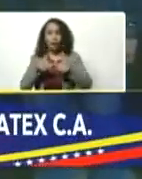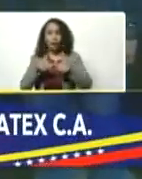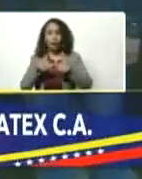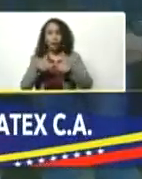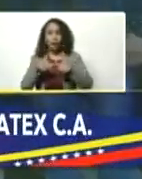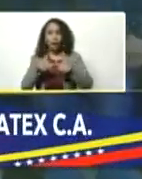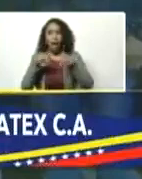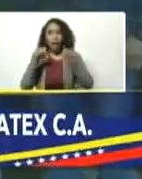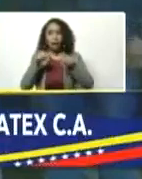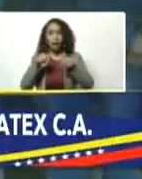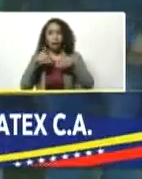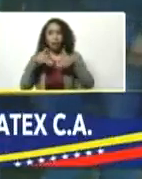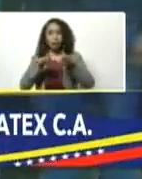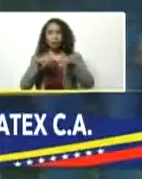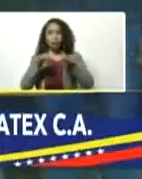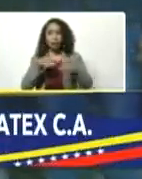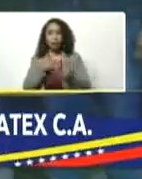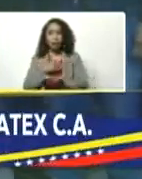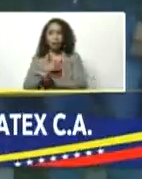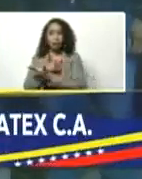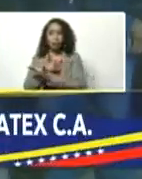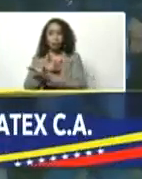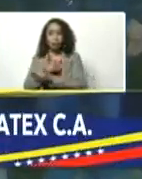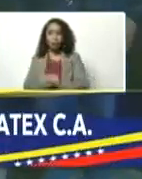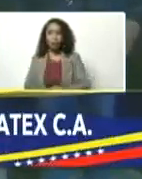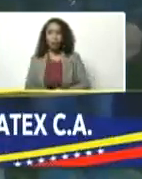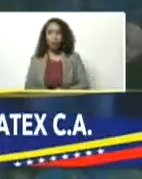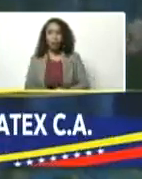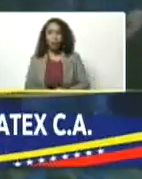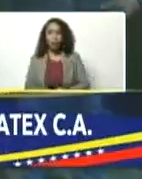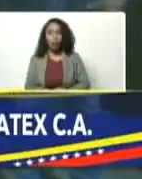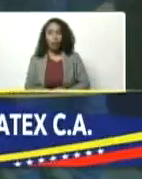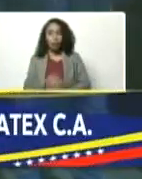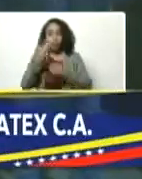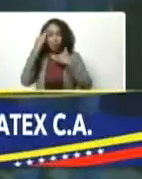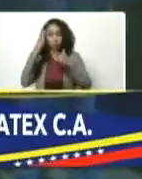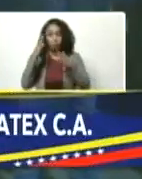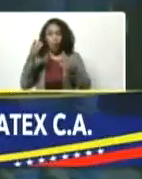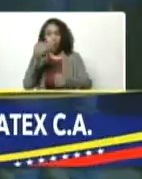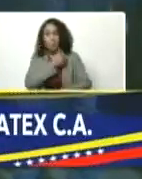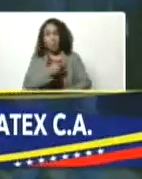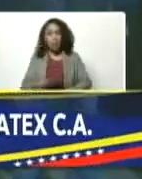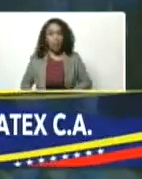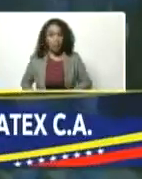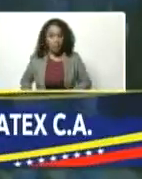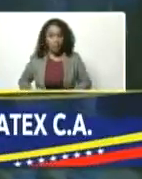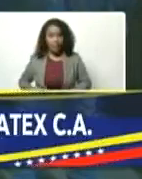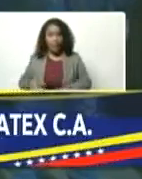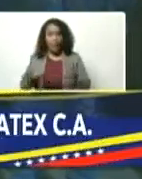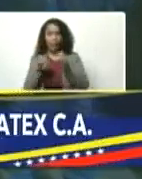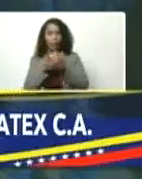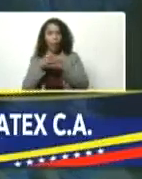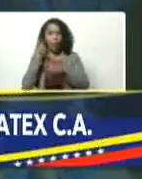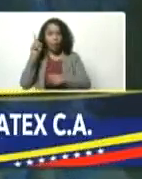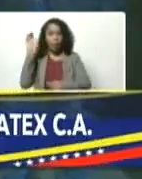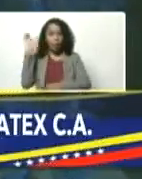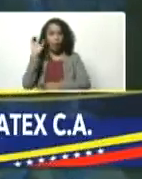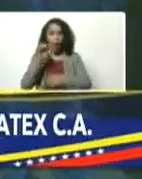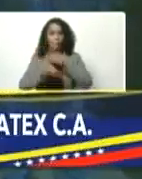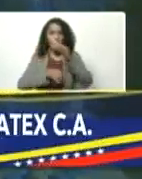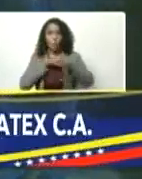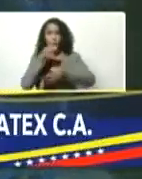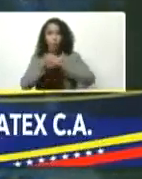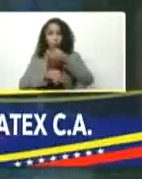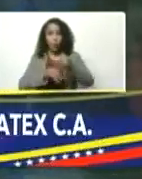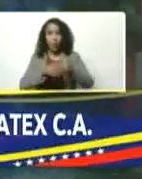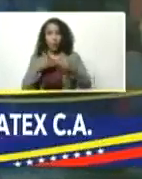Titel. Bueno, un saludo para el presidente y su equipo allá en Caracas. Le voy a explicar